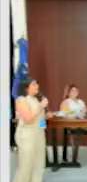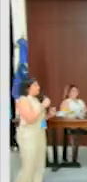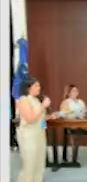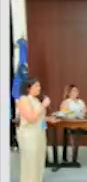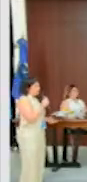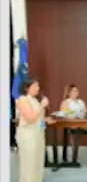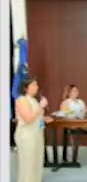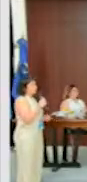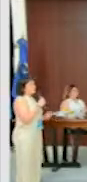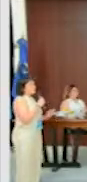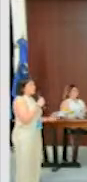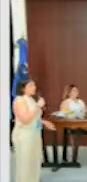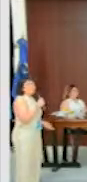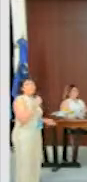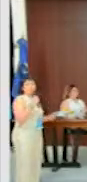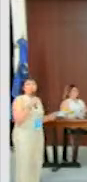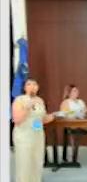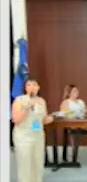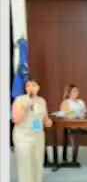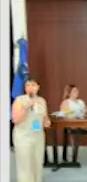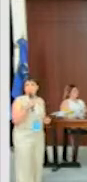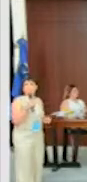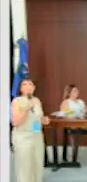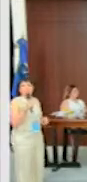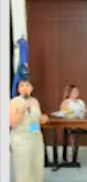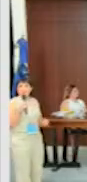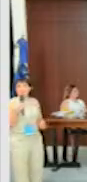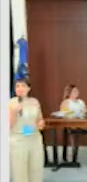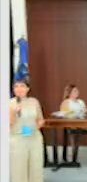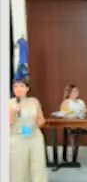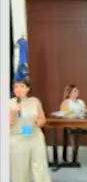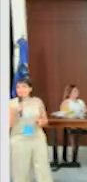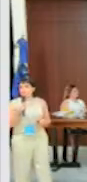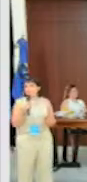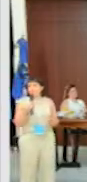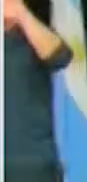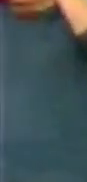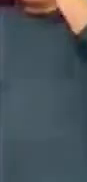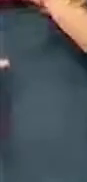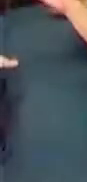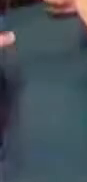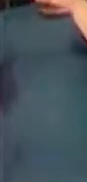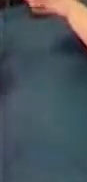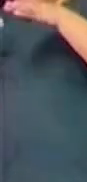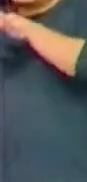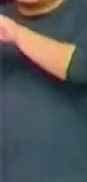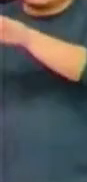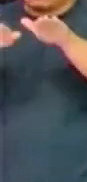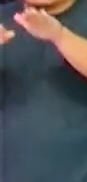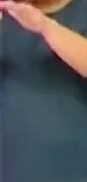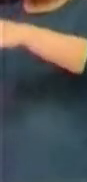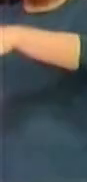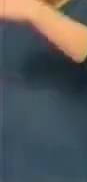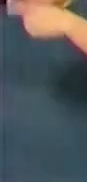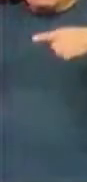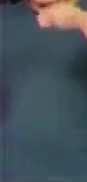poder conocernos y compartir lo que pensamos, coincidir y no coincidir, son lugares